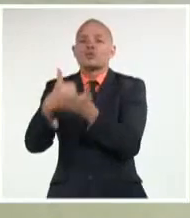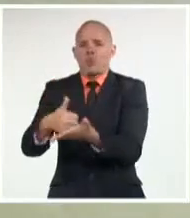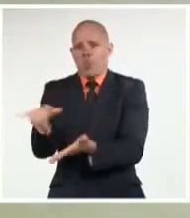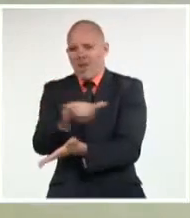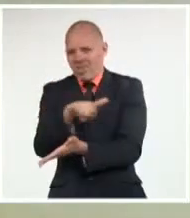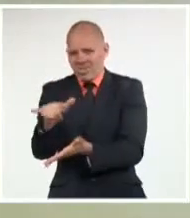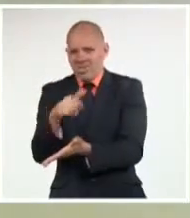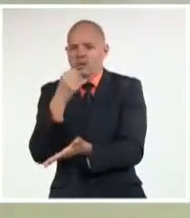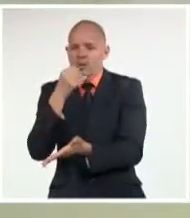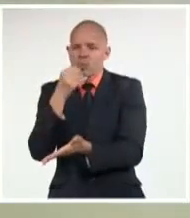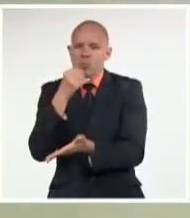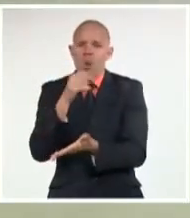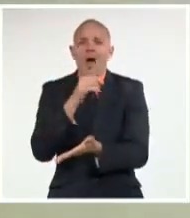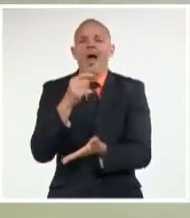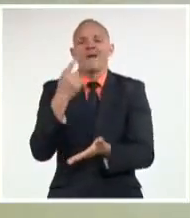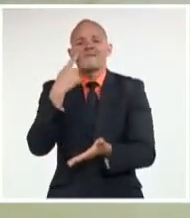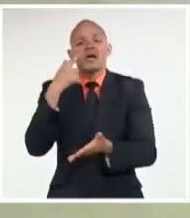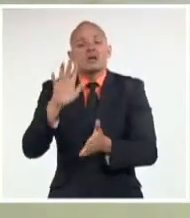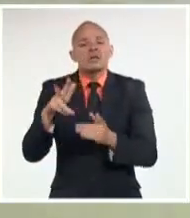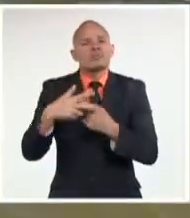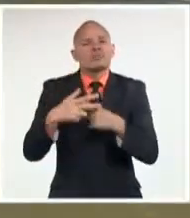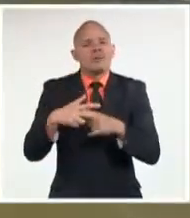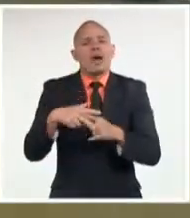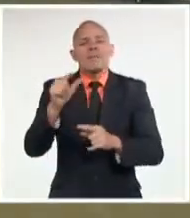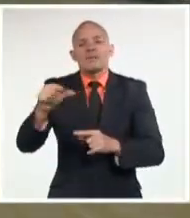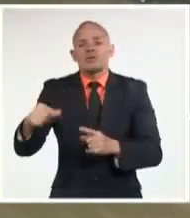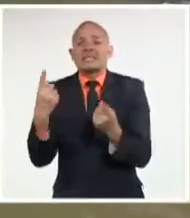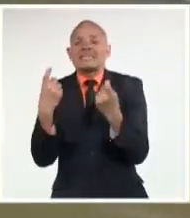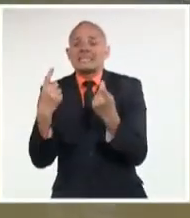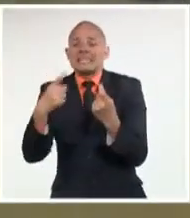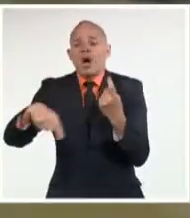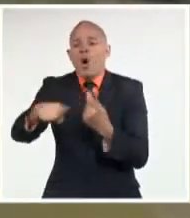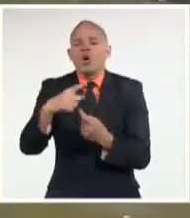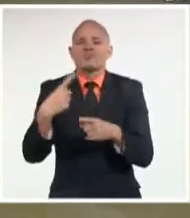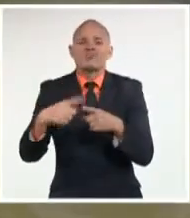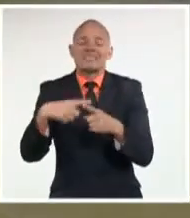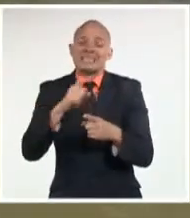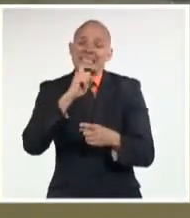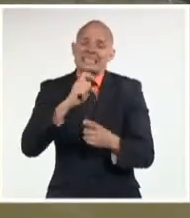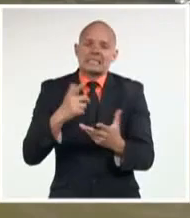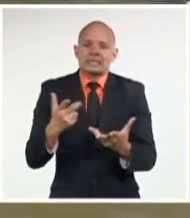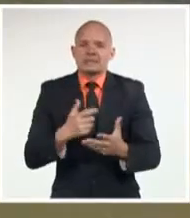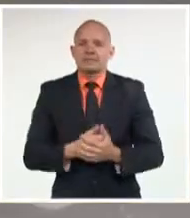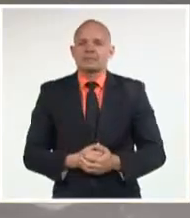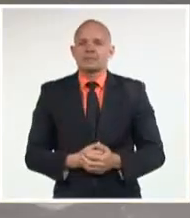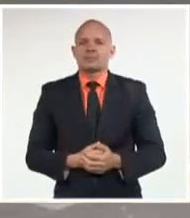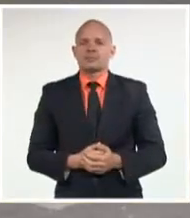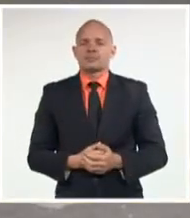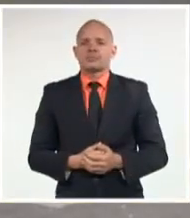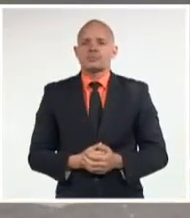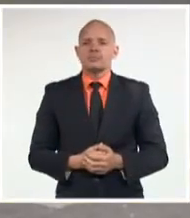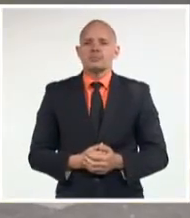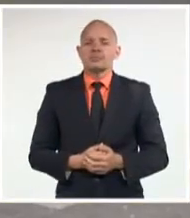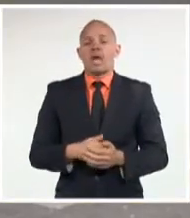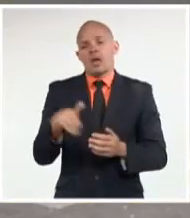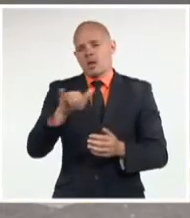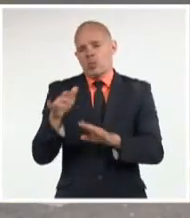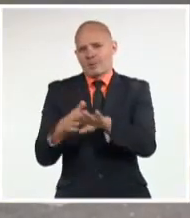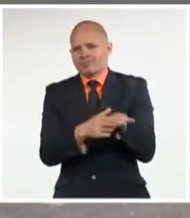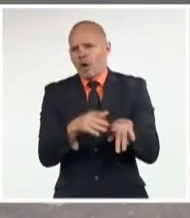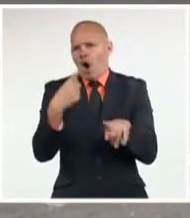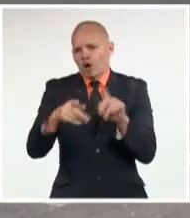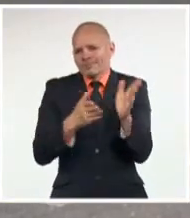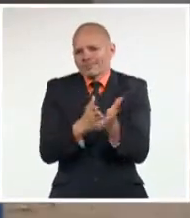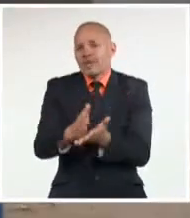operaciones y la vitalidad de la prestación a consumidores dependientes de una sola fuente de abasto. Asimismo, continúan las labores de rehabilitación